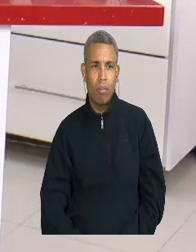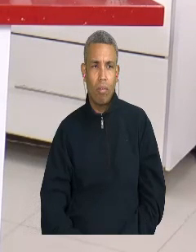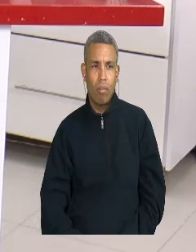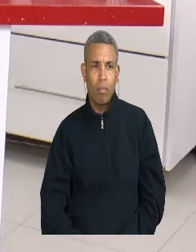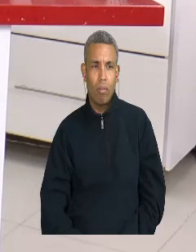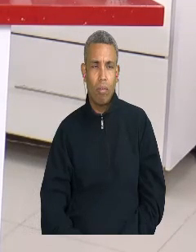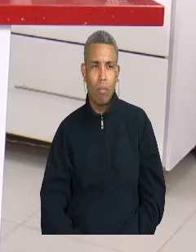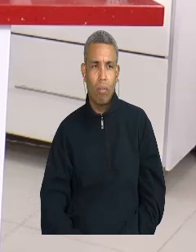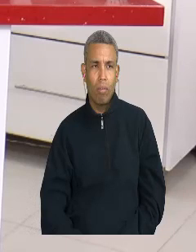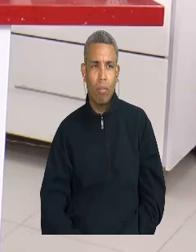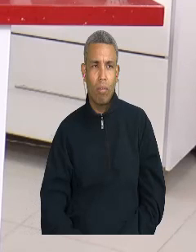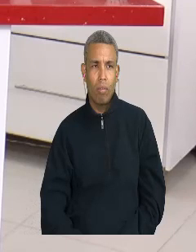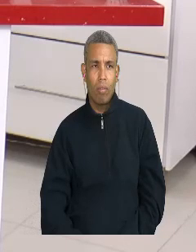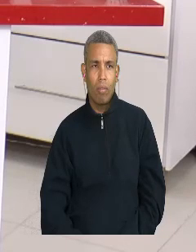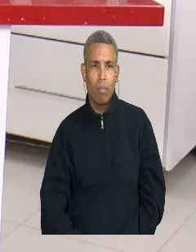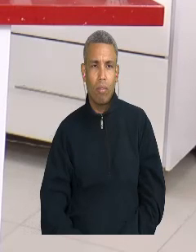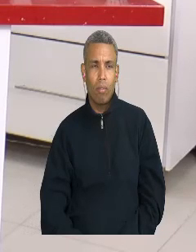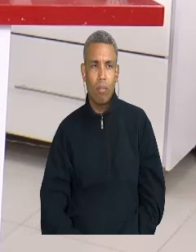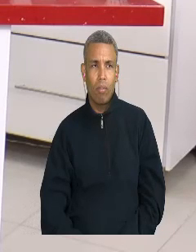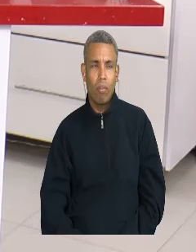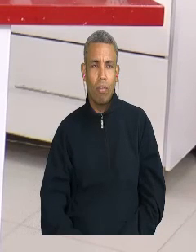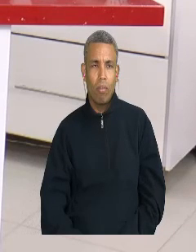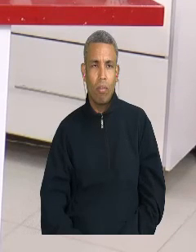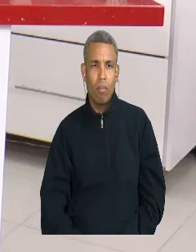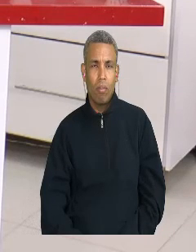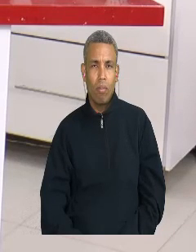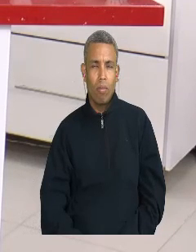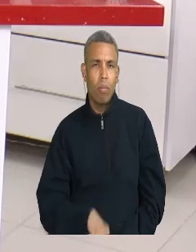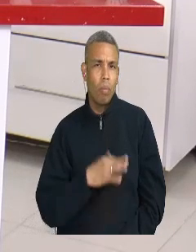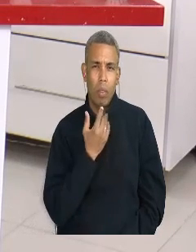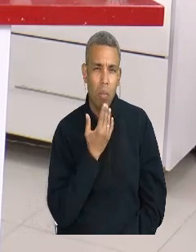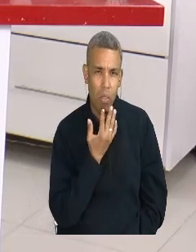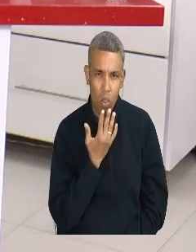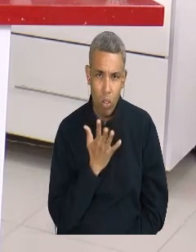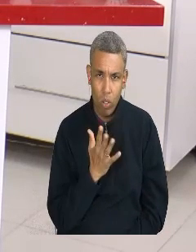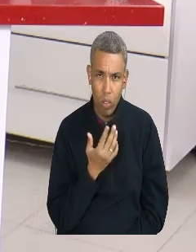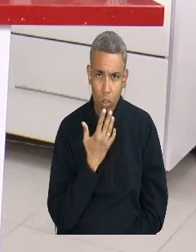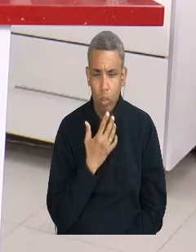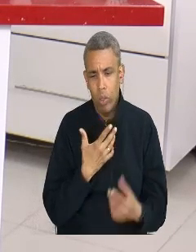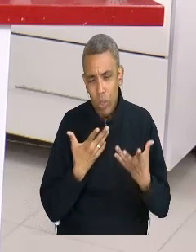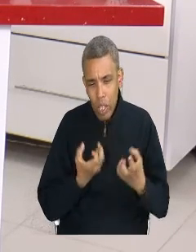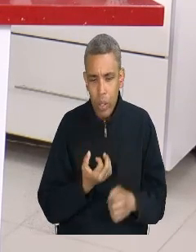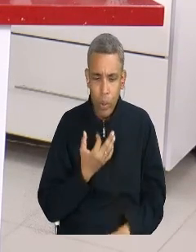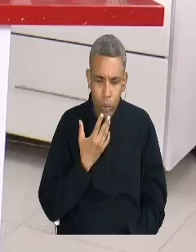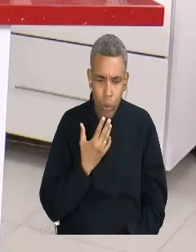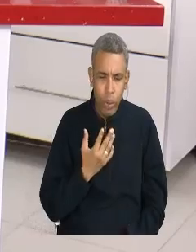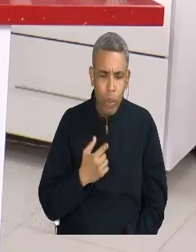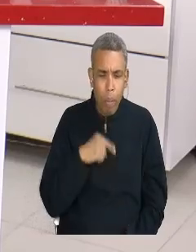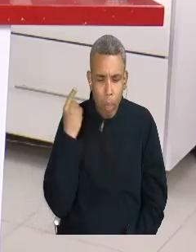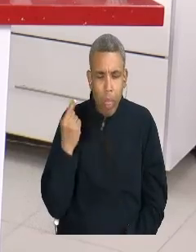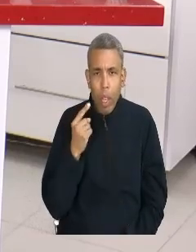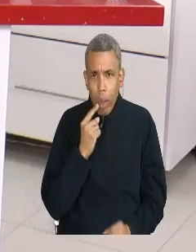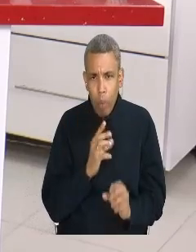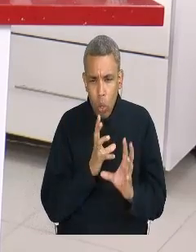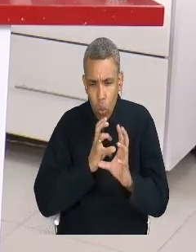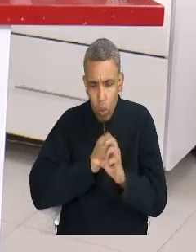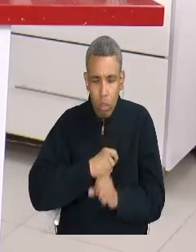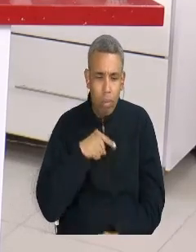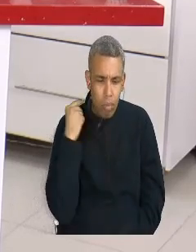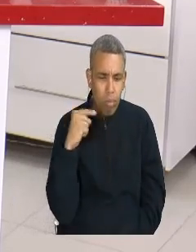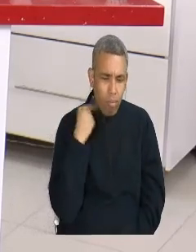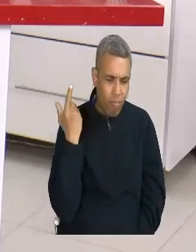ven que no les da un color oscurito, en la casa pueden utilizar un poquito de color caramelo,